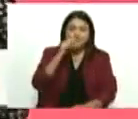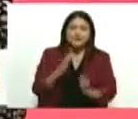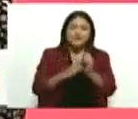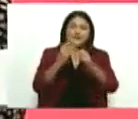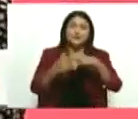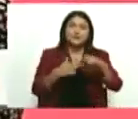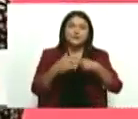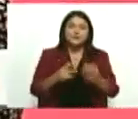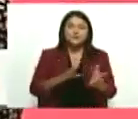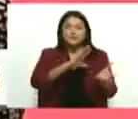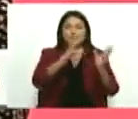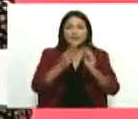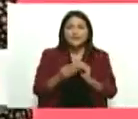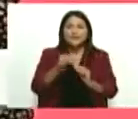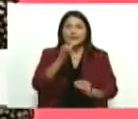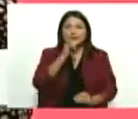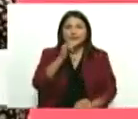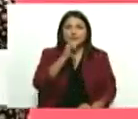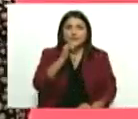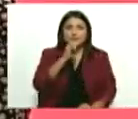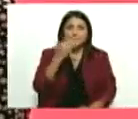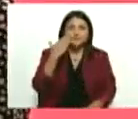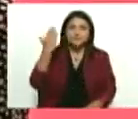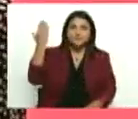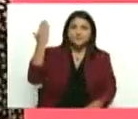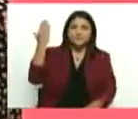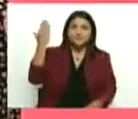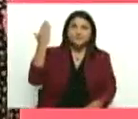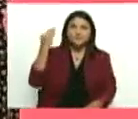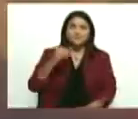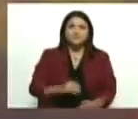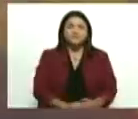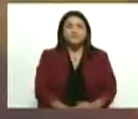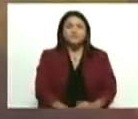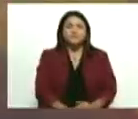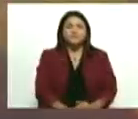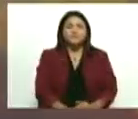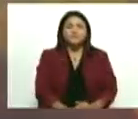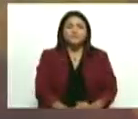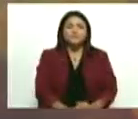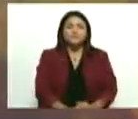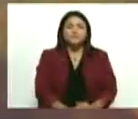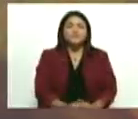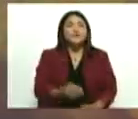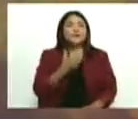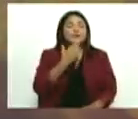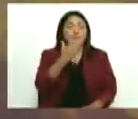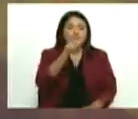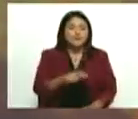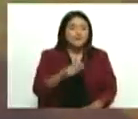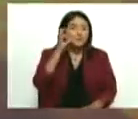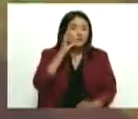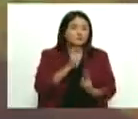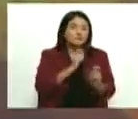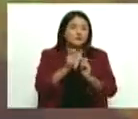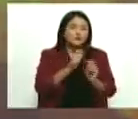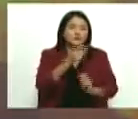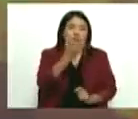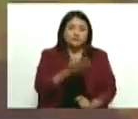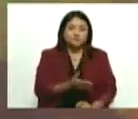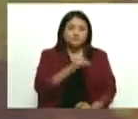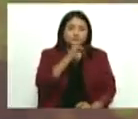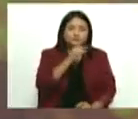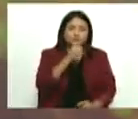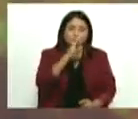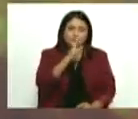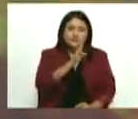de la información que nosotros podemos aportar a esta hora y con ella vamos a retornar el contacto. Agradecemos a nuestra compañera Meisbe Patricia Bolívar